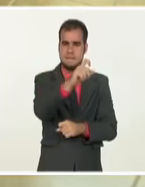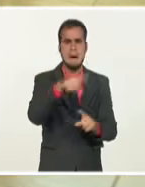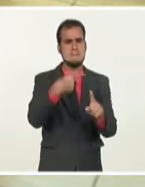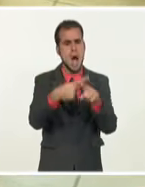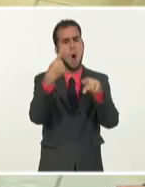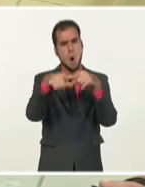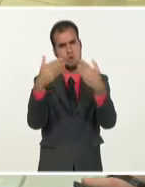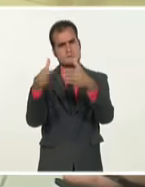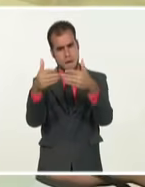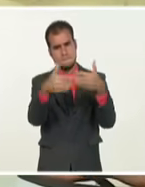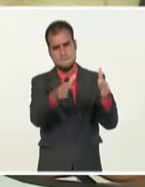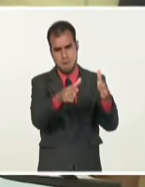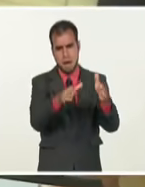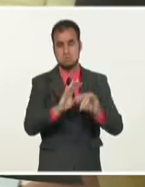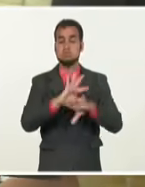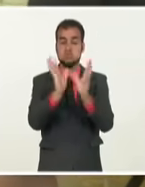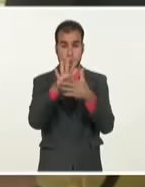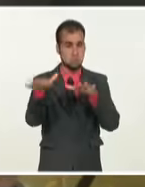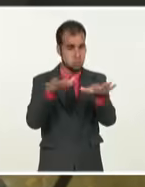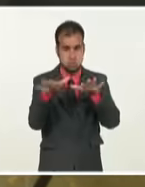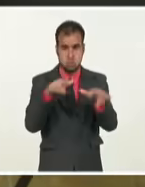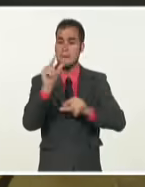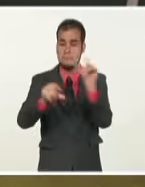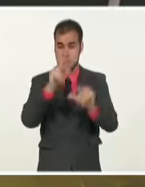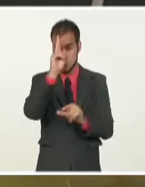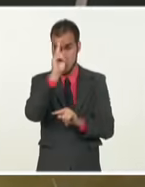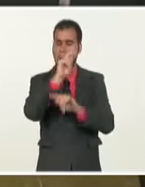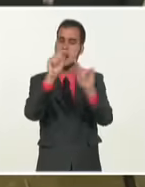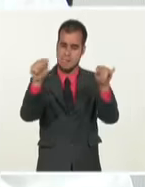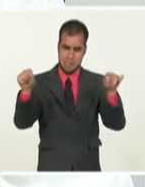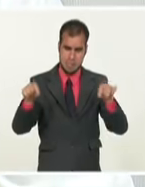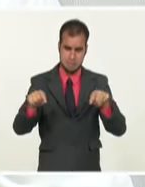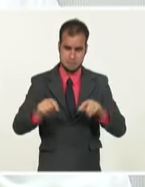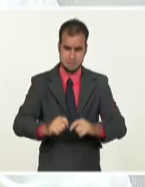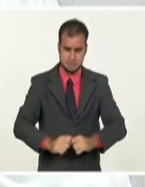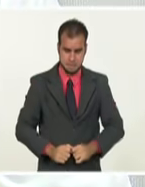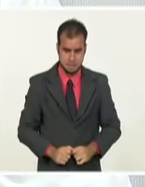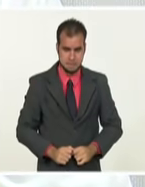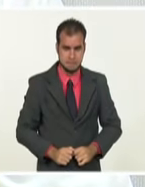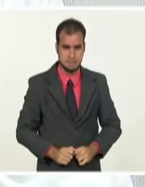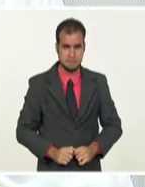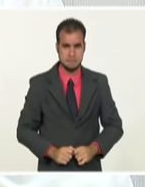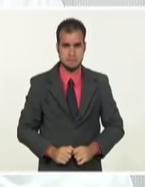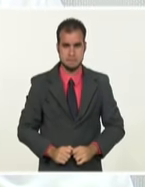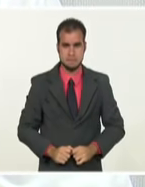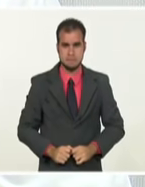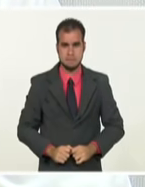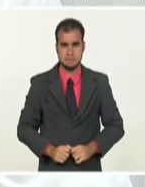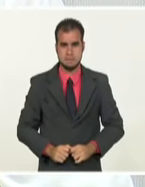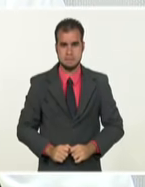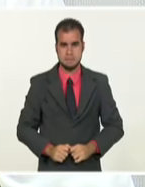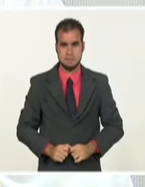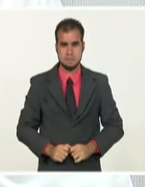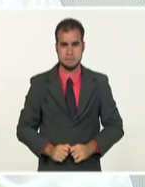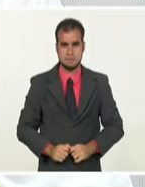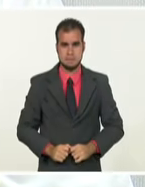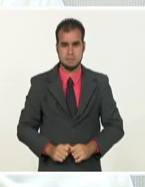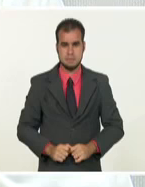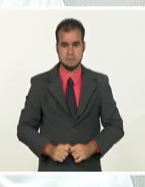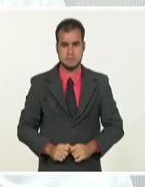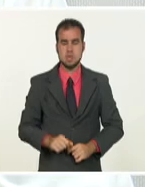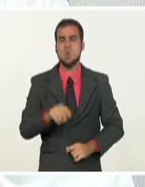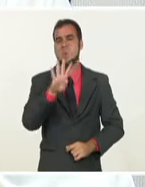con todos los medios y personal de salud necesarios. Estaríamos en 468 sitios